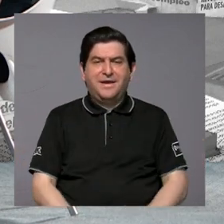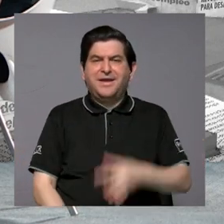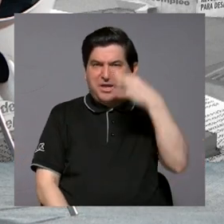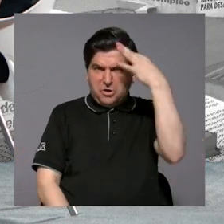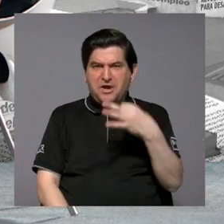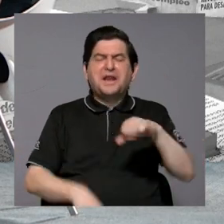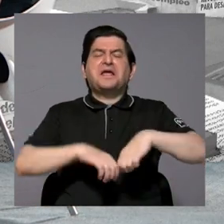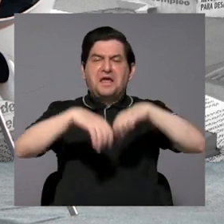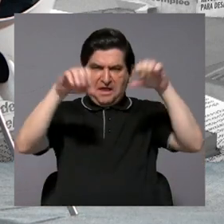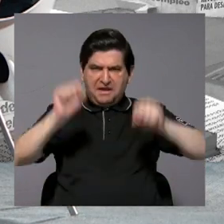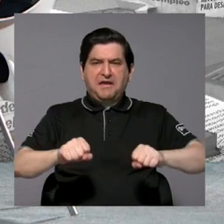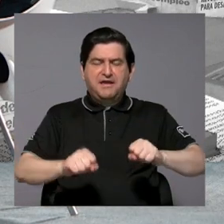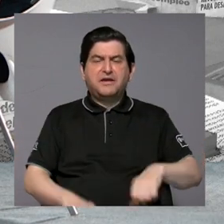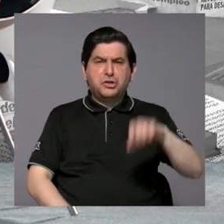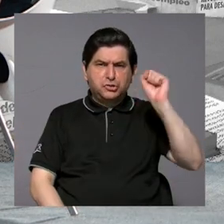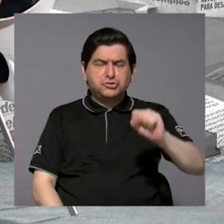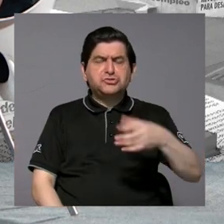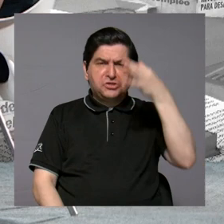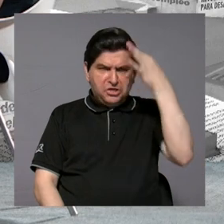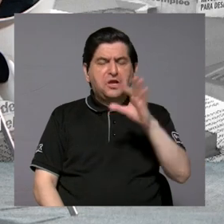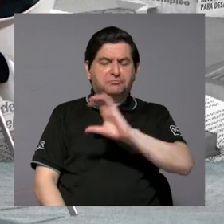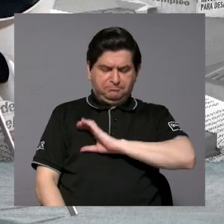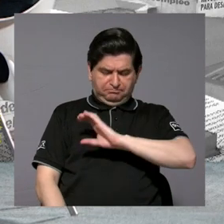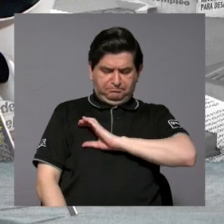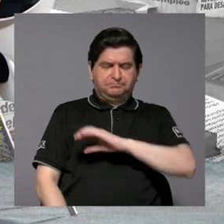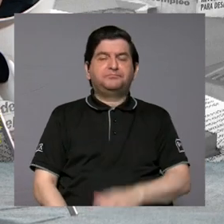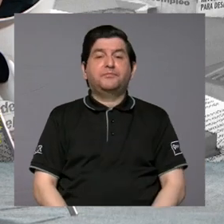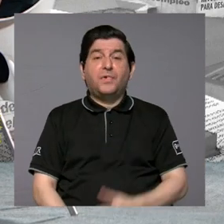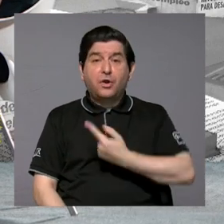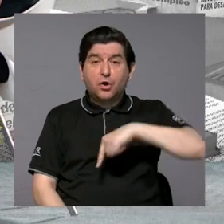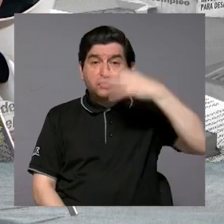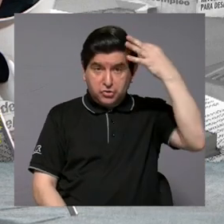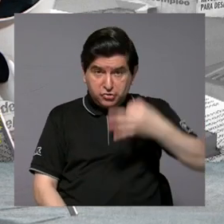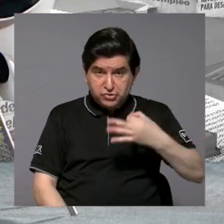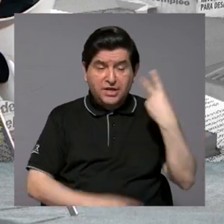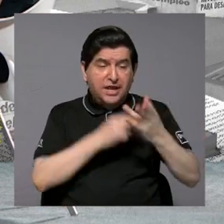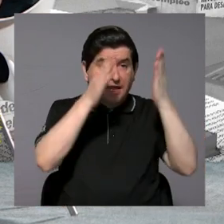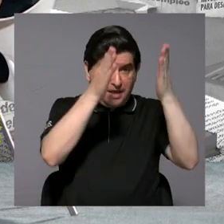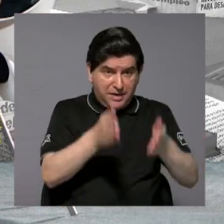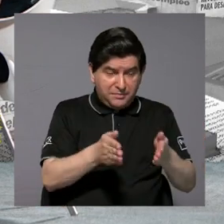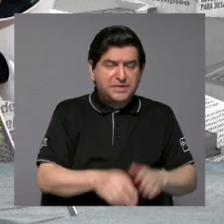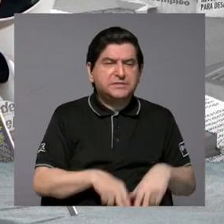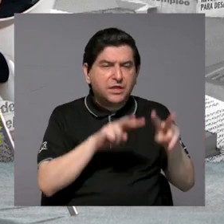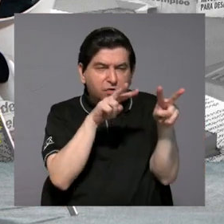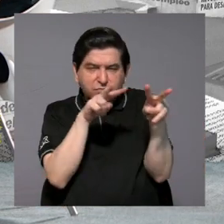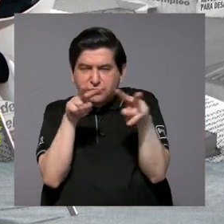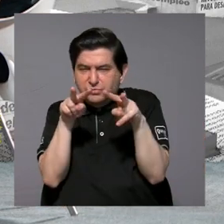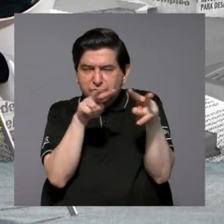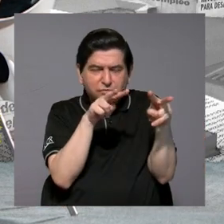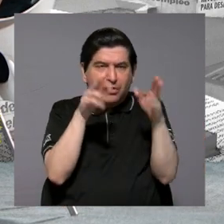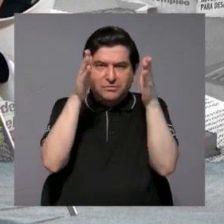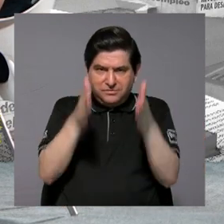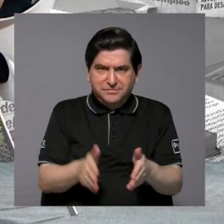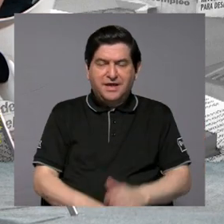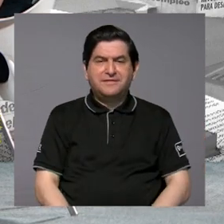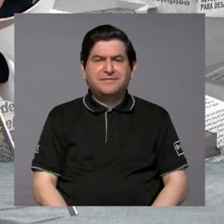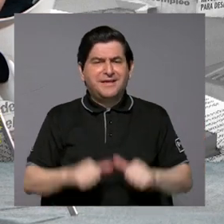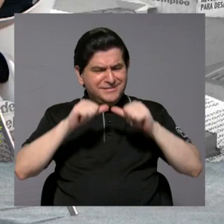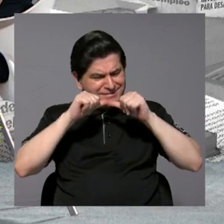creemos en el sistema si creemos en fuerza pública creemos en los vecinos que son vigilantes que están